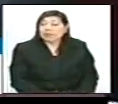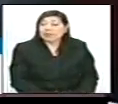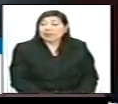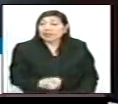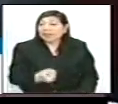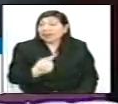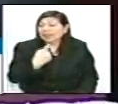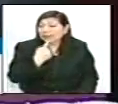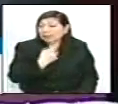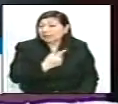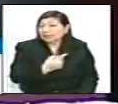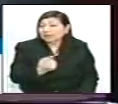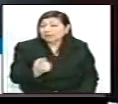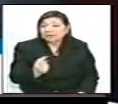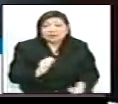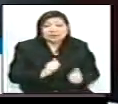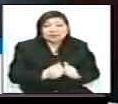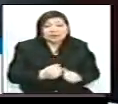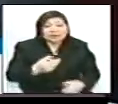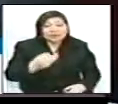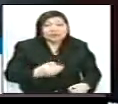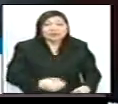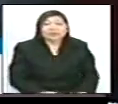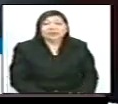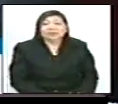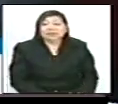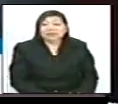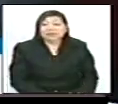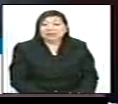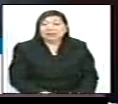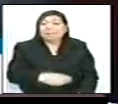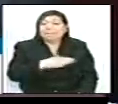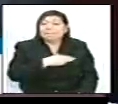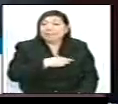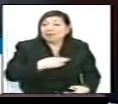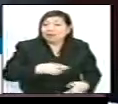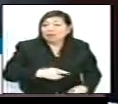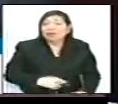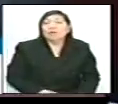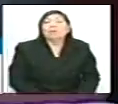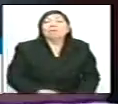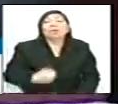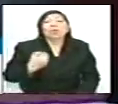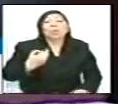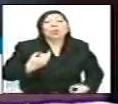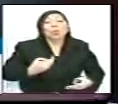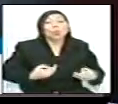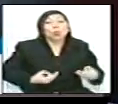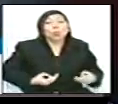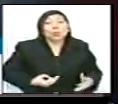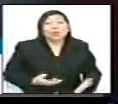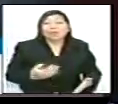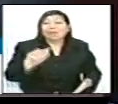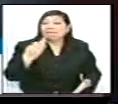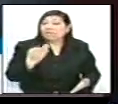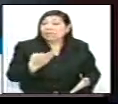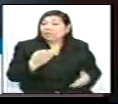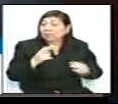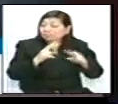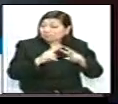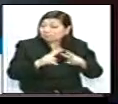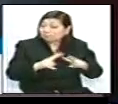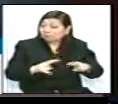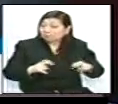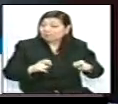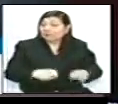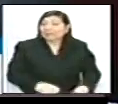Él promovía la reforma judicial, es decir, del Ministerio Público, del Poder Judicial, entes que en el futuro lo